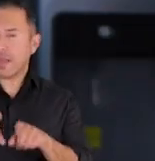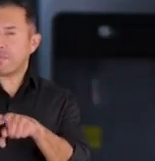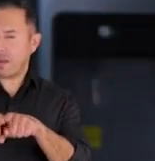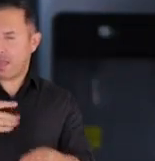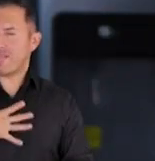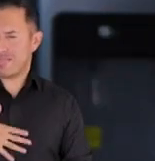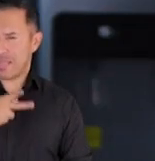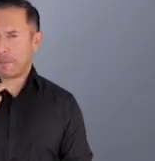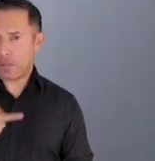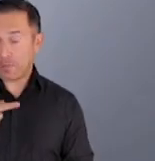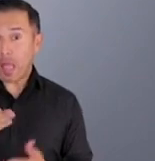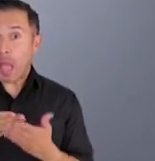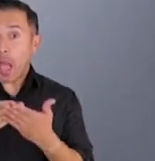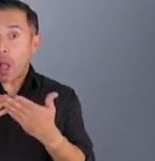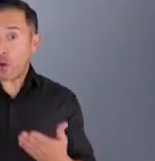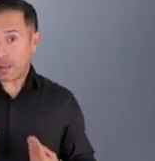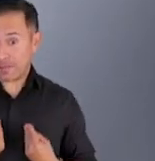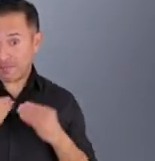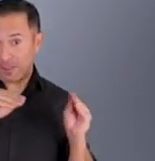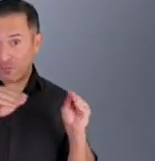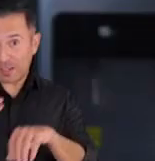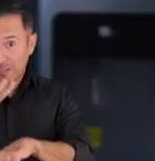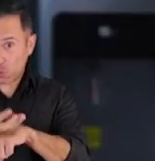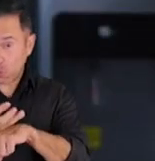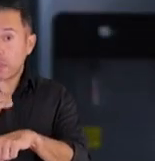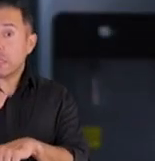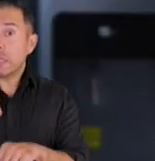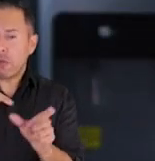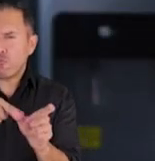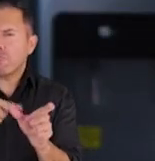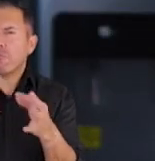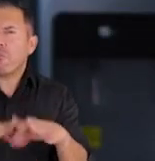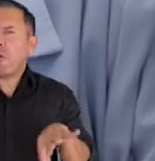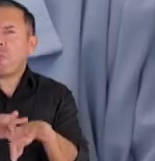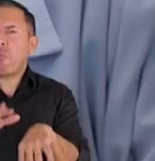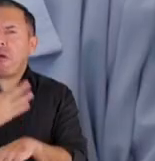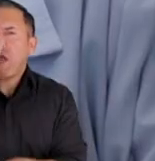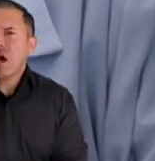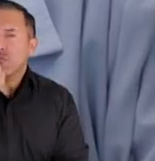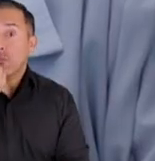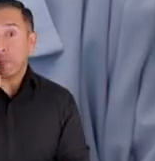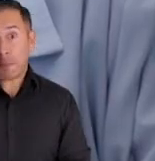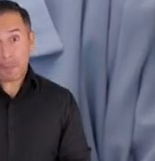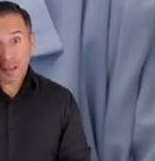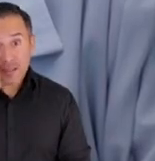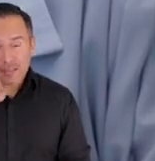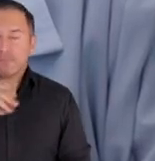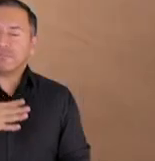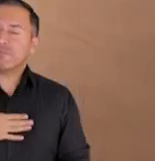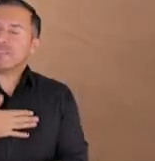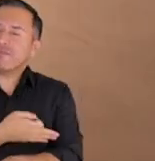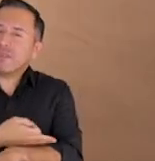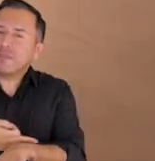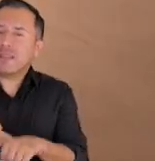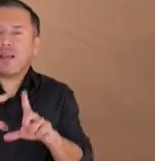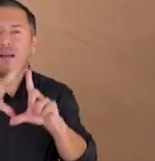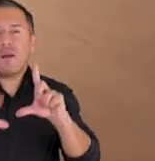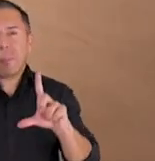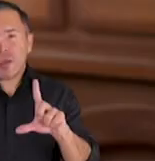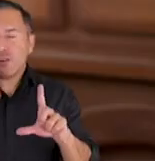Te voy a hacer una pregunta. ¿Por qué es valioso que tengas tu INE aunque vivas en los Estados Unidos? Por ti, por mi familia, porque